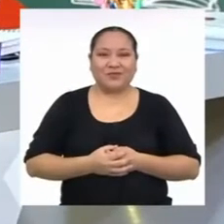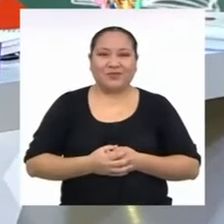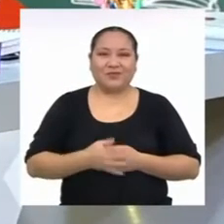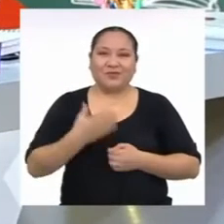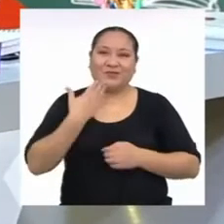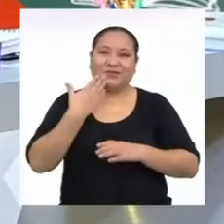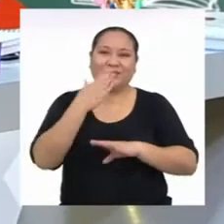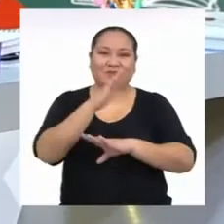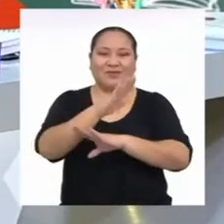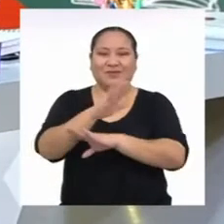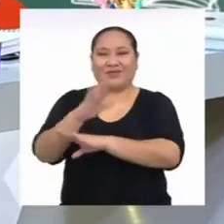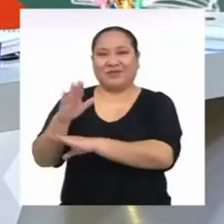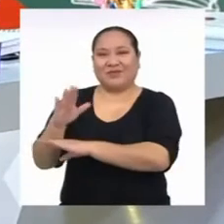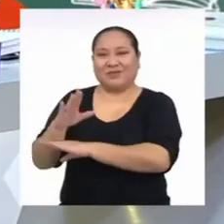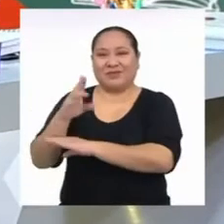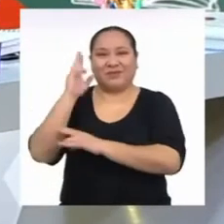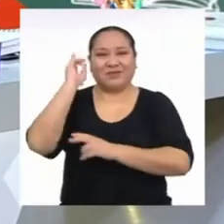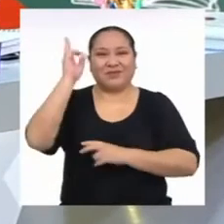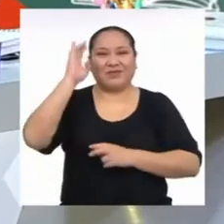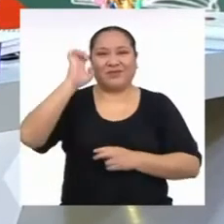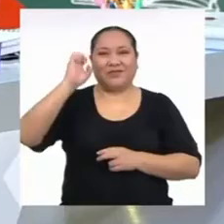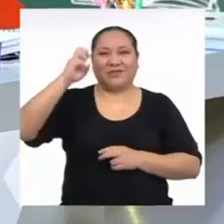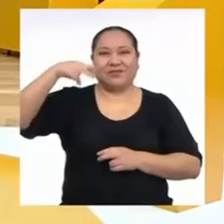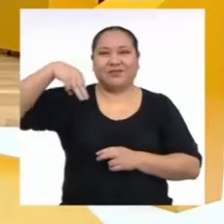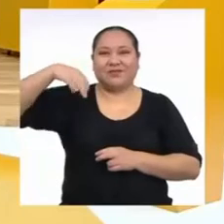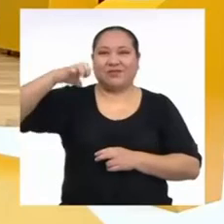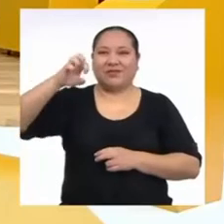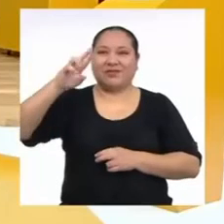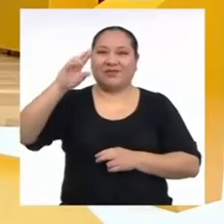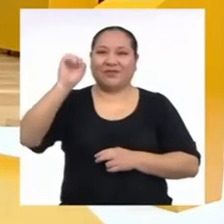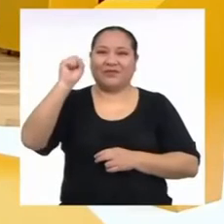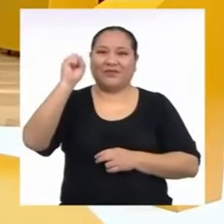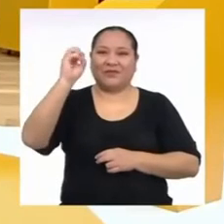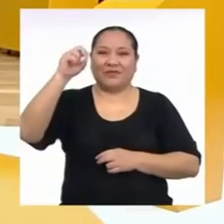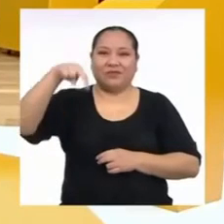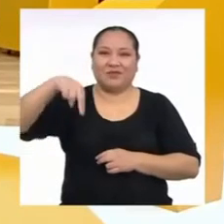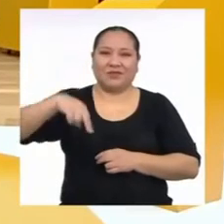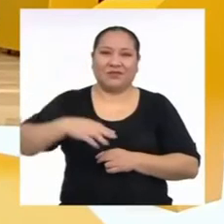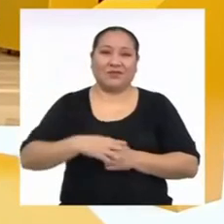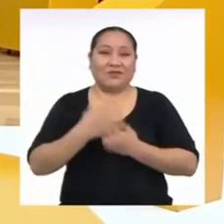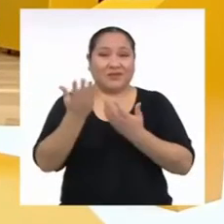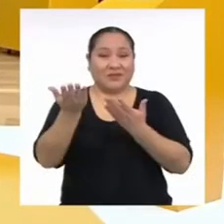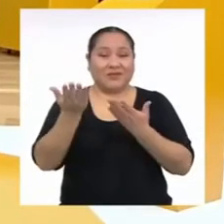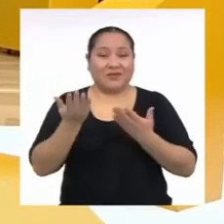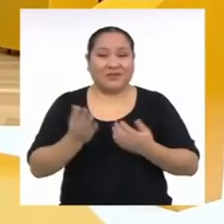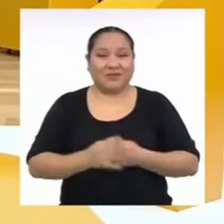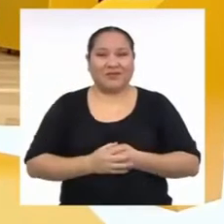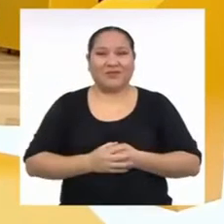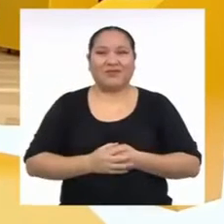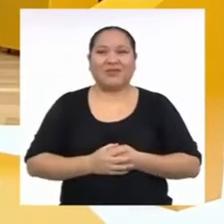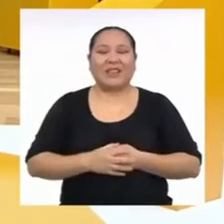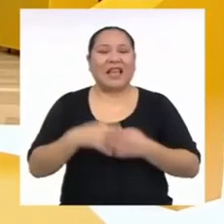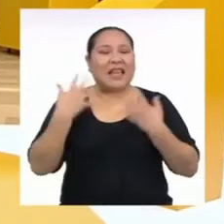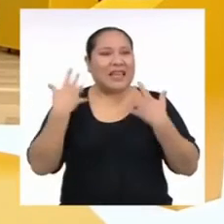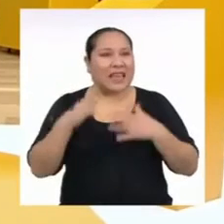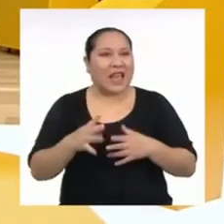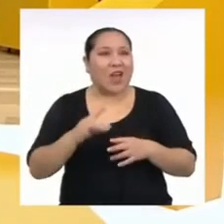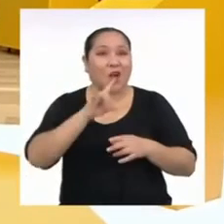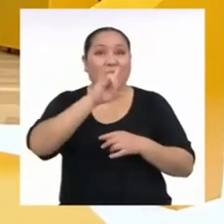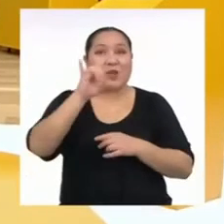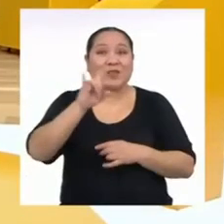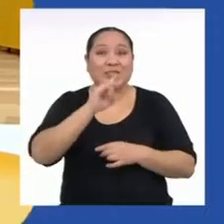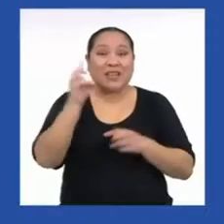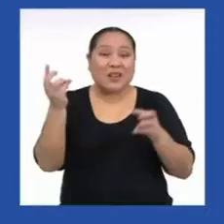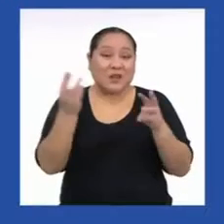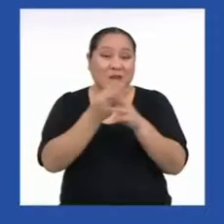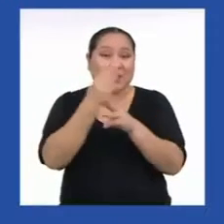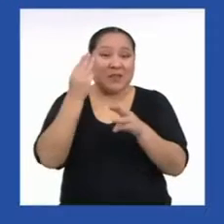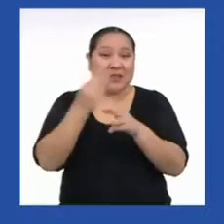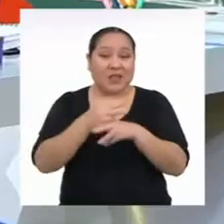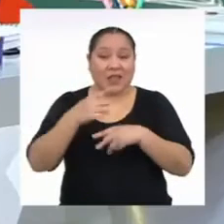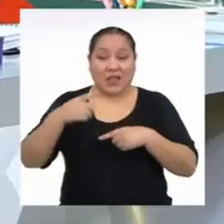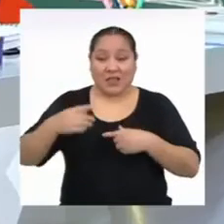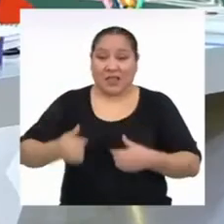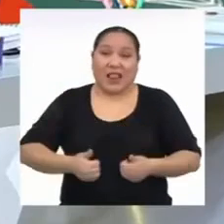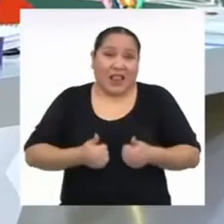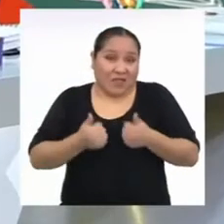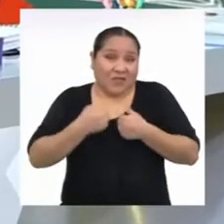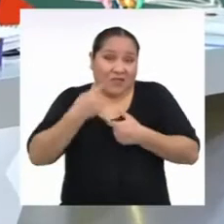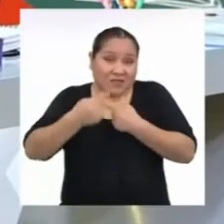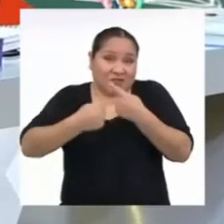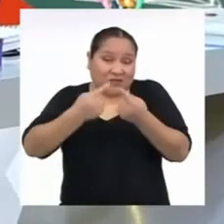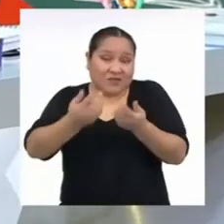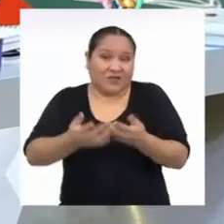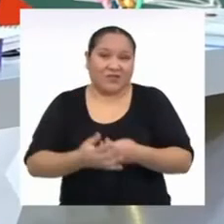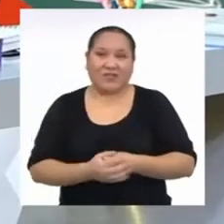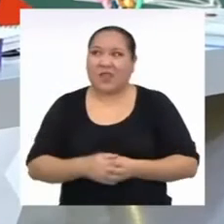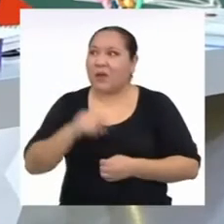Buenas tardes, profesor Emerson, bienvenido al programa. Sí, y como ya es costumbre, aplicaremos las matemáticas en la vida cotidiana. Mire,